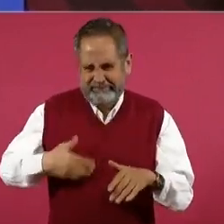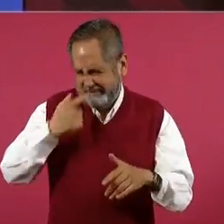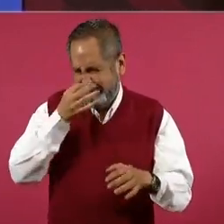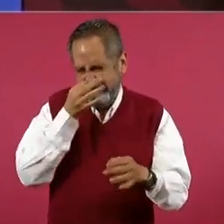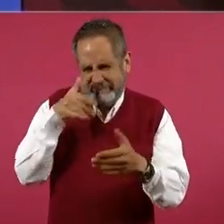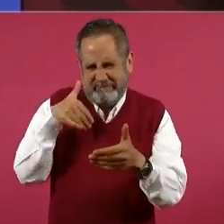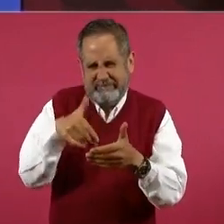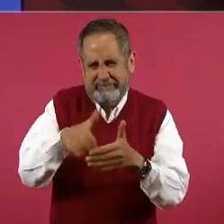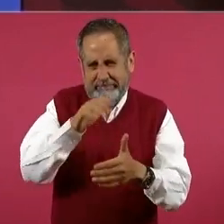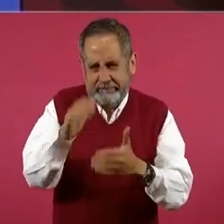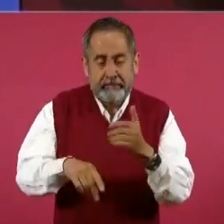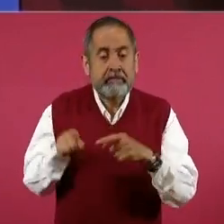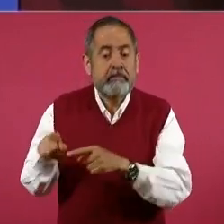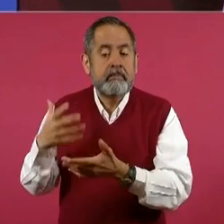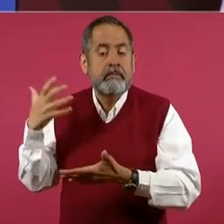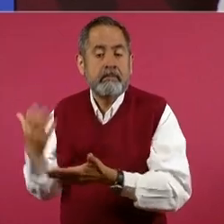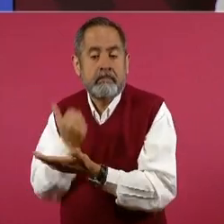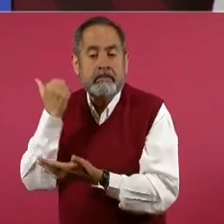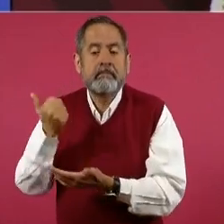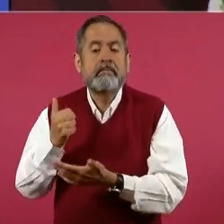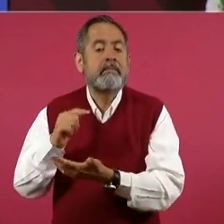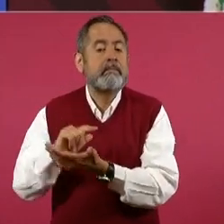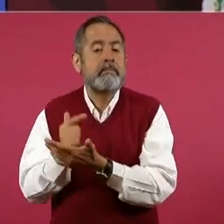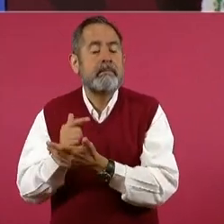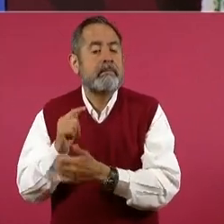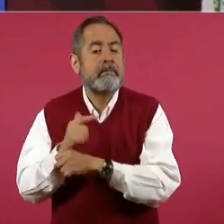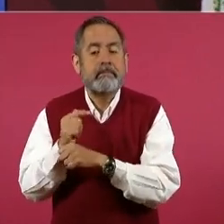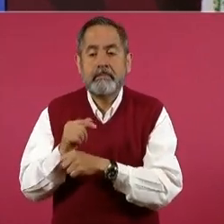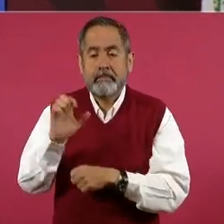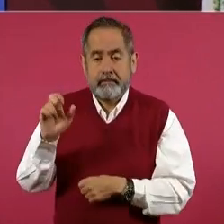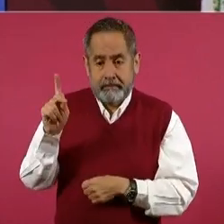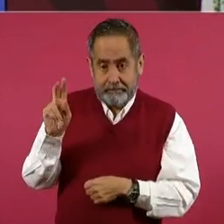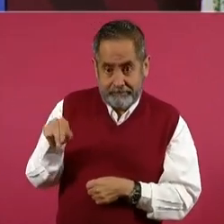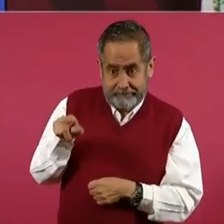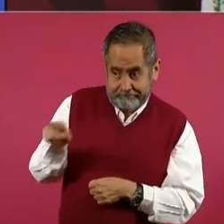ya cuando gana el licenciado Peña Nieto,